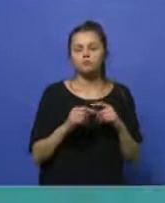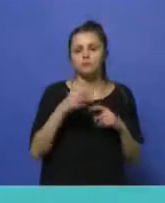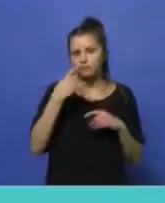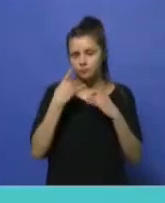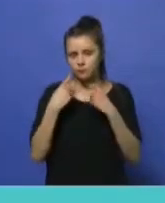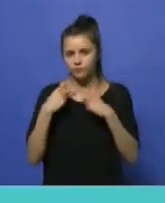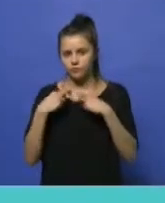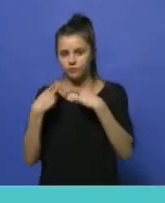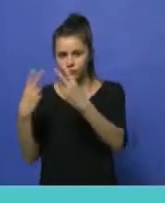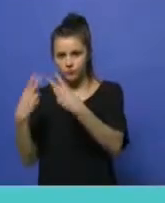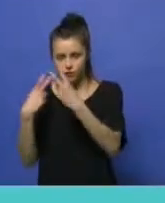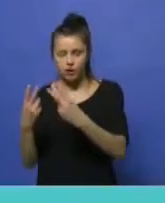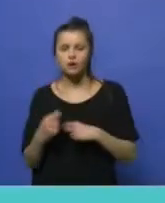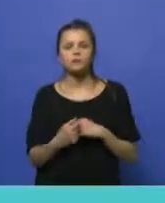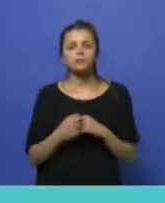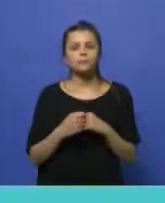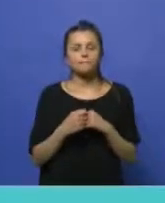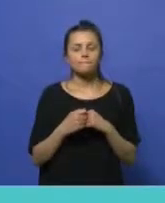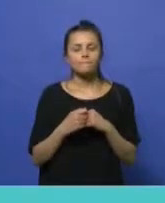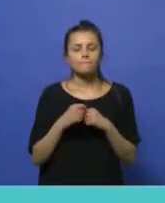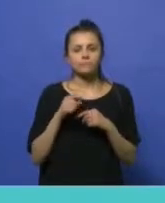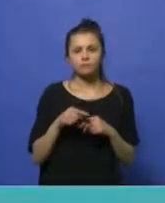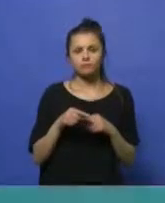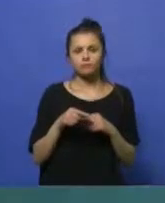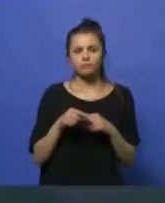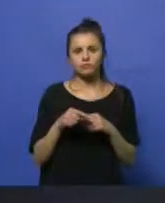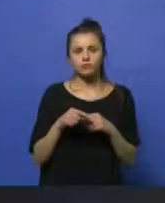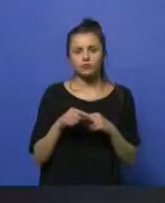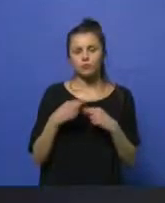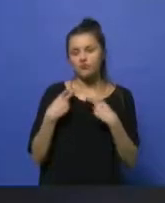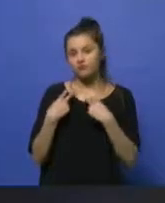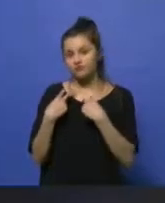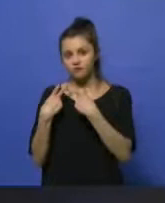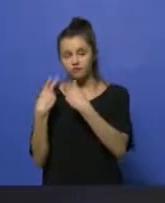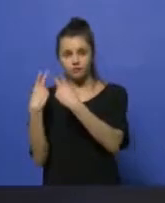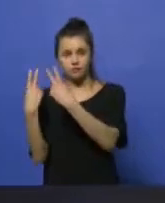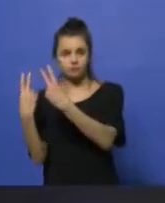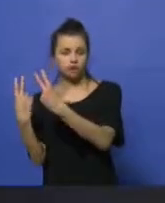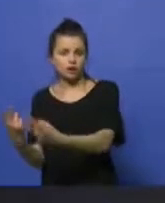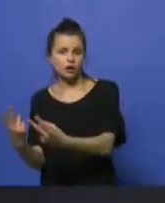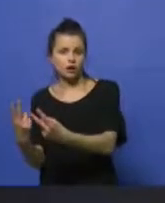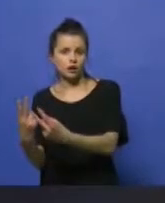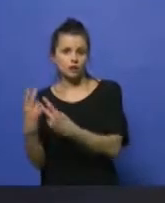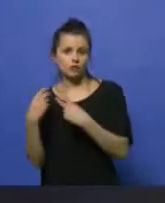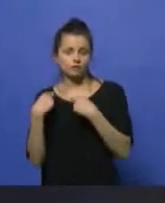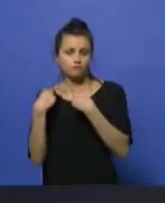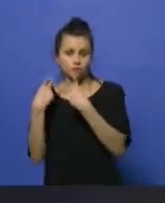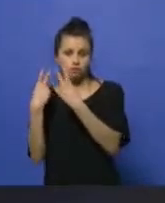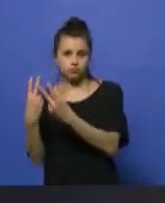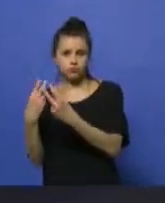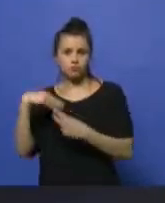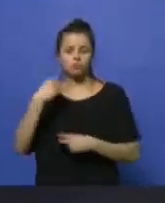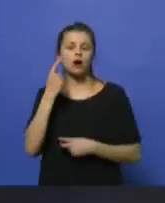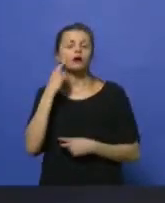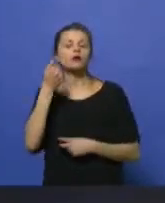es literal, ¿eh? No es broma. Sí. Prácticamente que te conviene hacerte un viaje a Miami, volver,